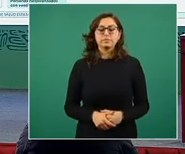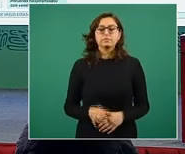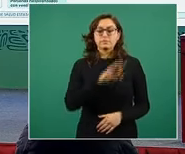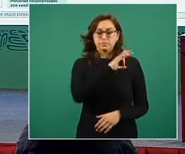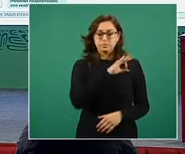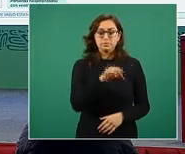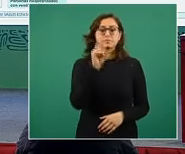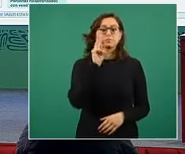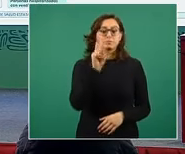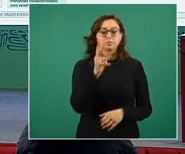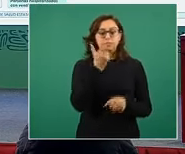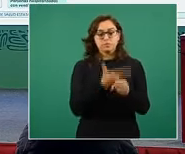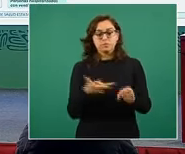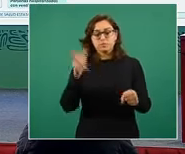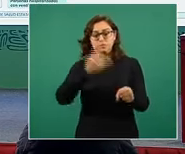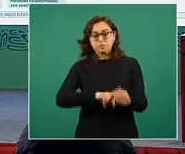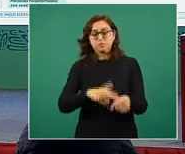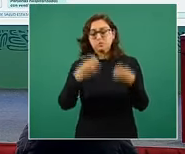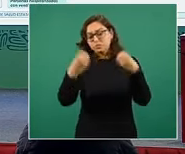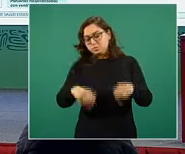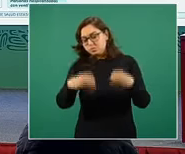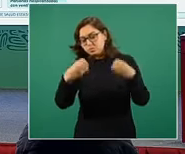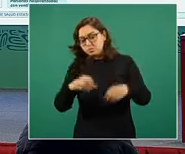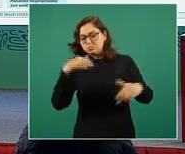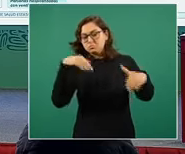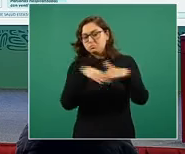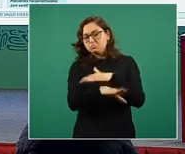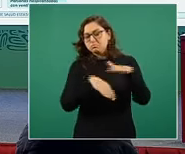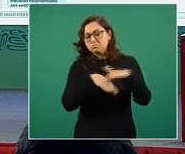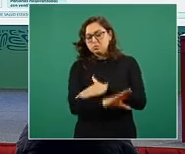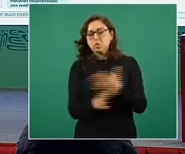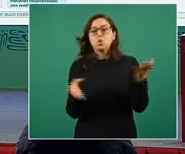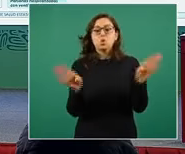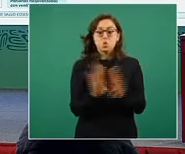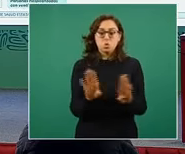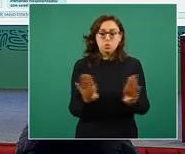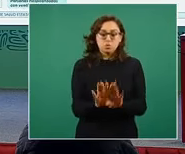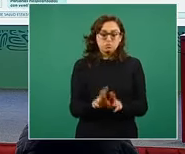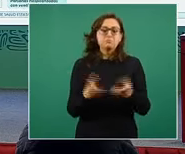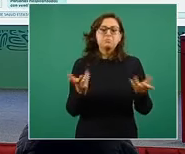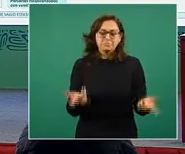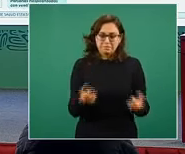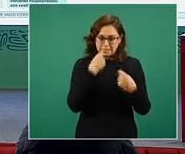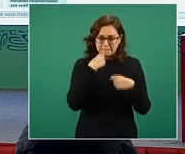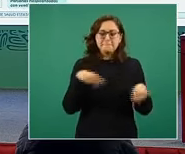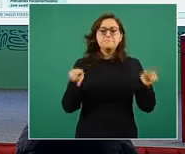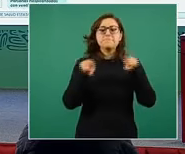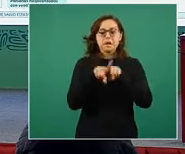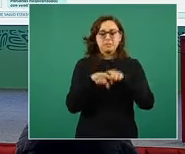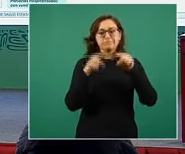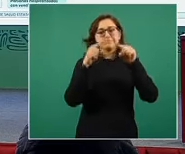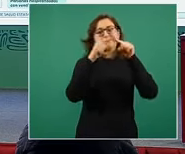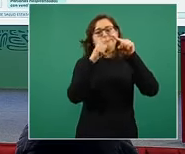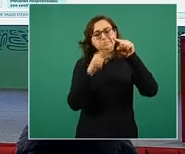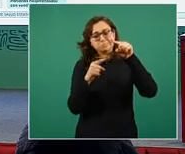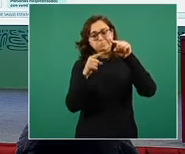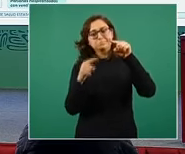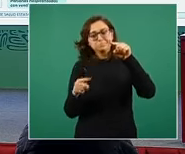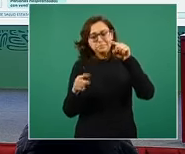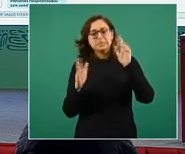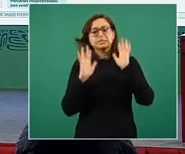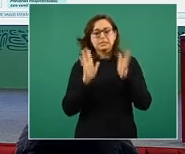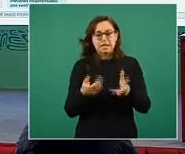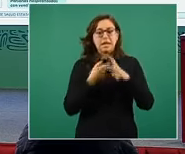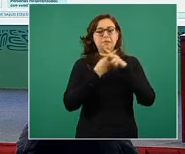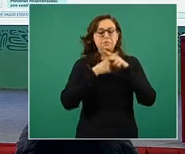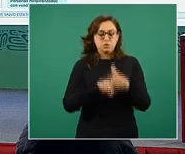la ocupación. En congruencia con la imagen anterior, continúa la disminución. Tenemos nuevamente el descenso de